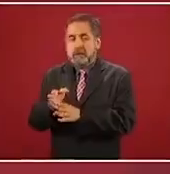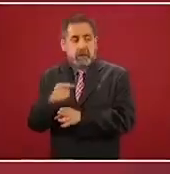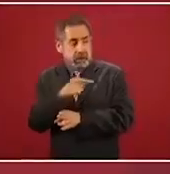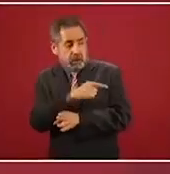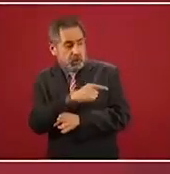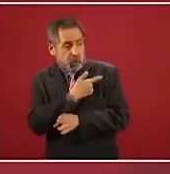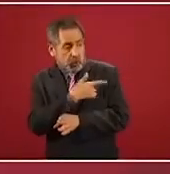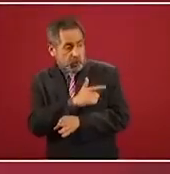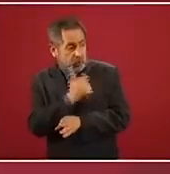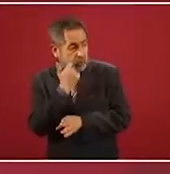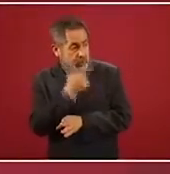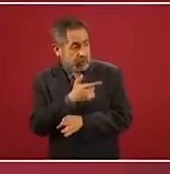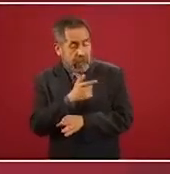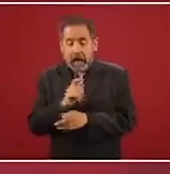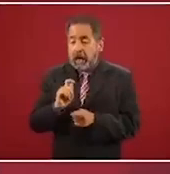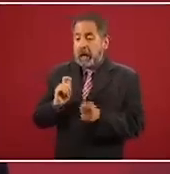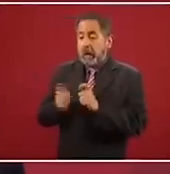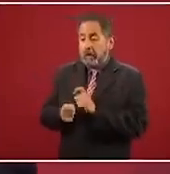que